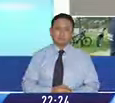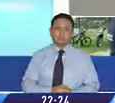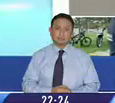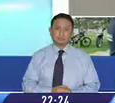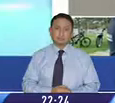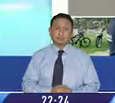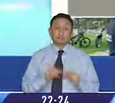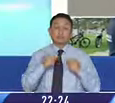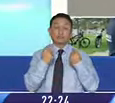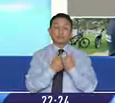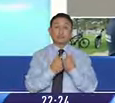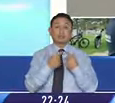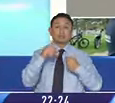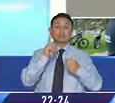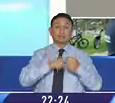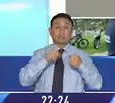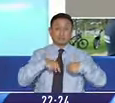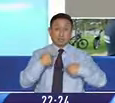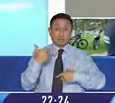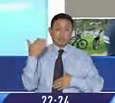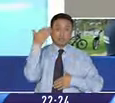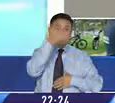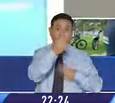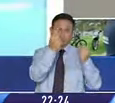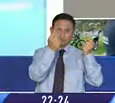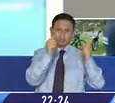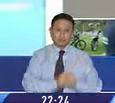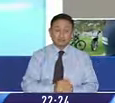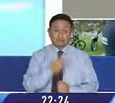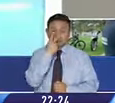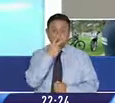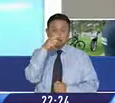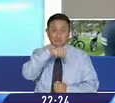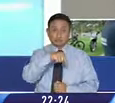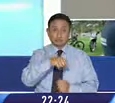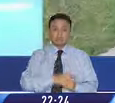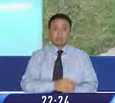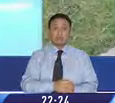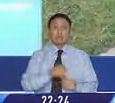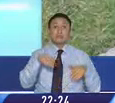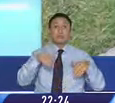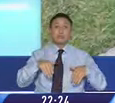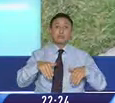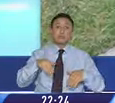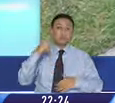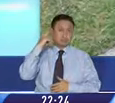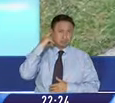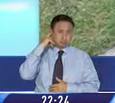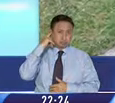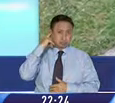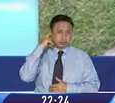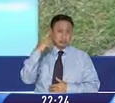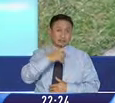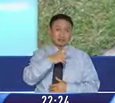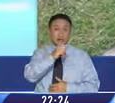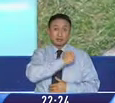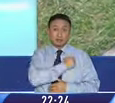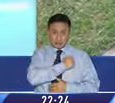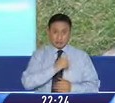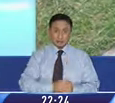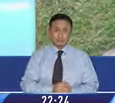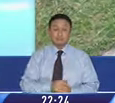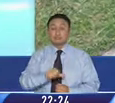Unidad Bienestar Animal de Quito tomó procedimiento. En las imágenes se puede observar a un perro herido. El tutor sería el ciclista.